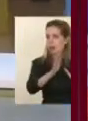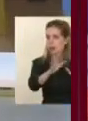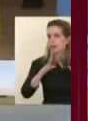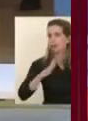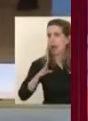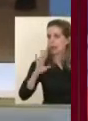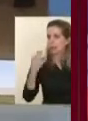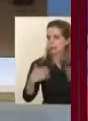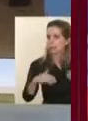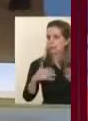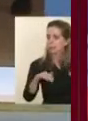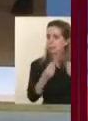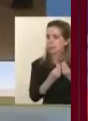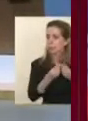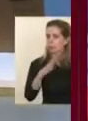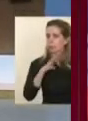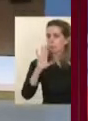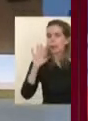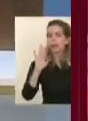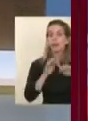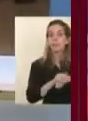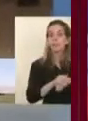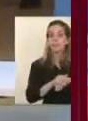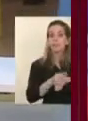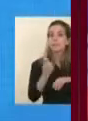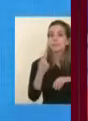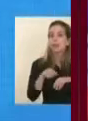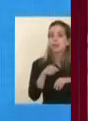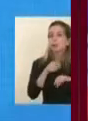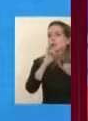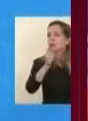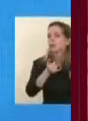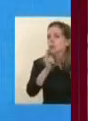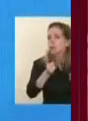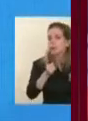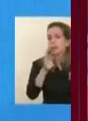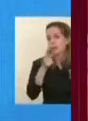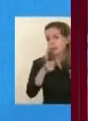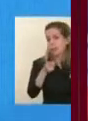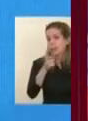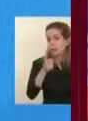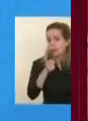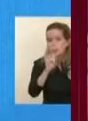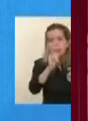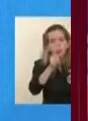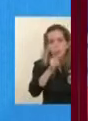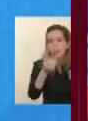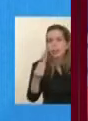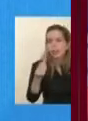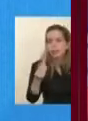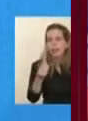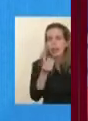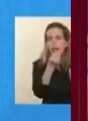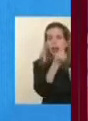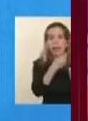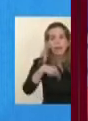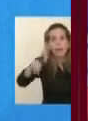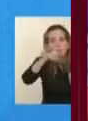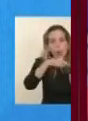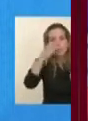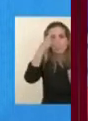un avatar para hacerlo el presidente nación sigo por mucha gente que decía alberto fernández es distinto amigos míos